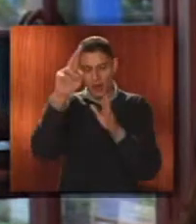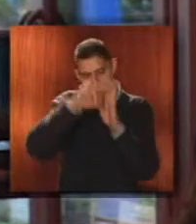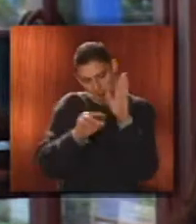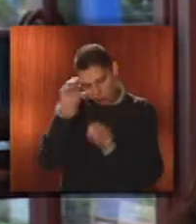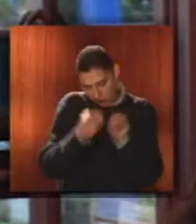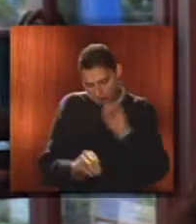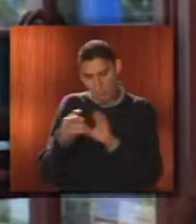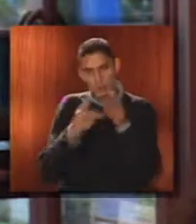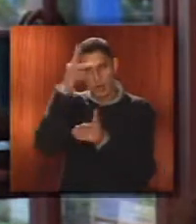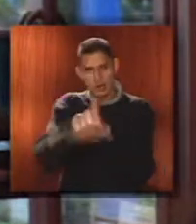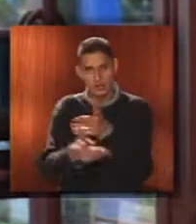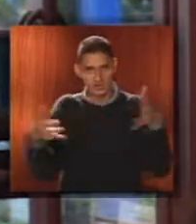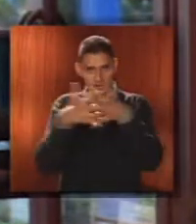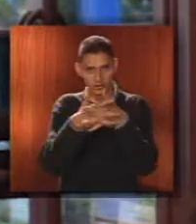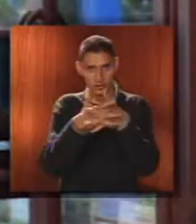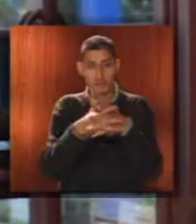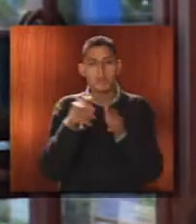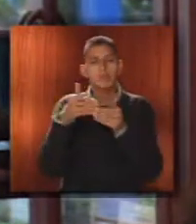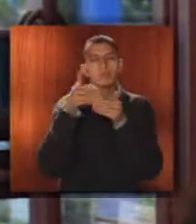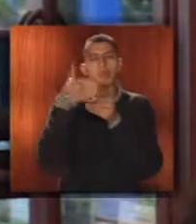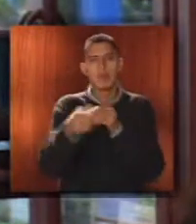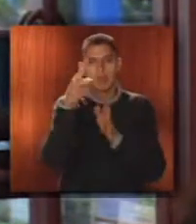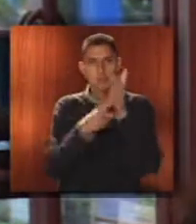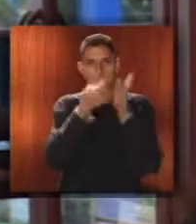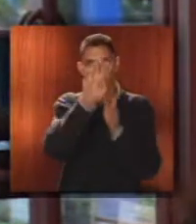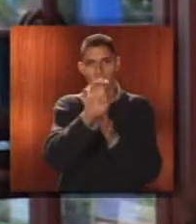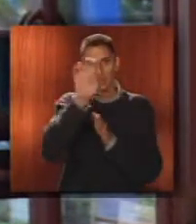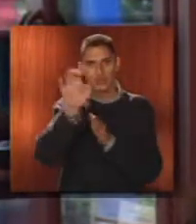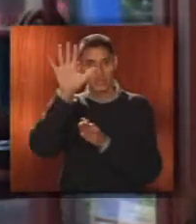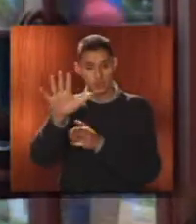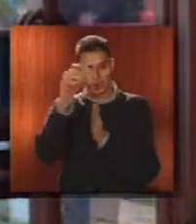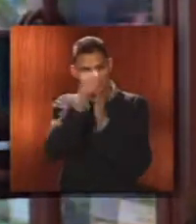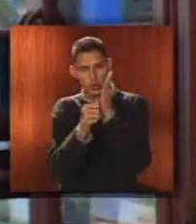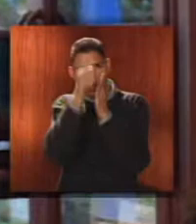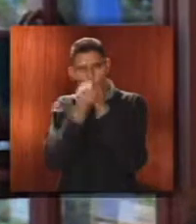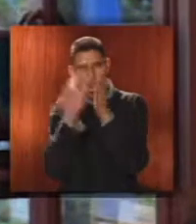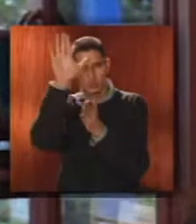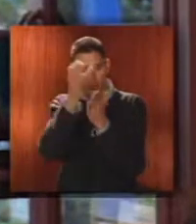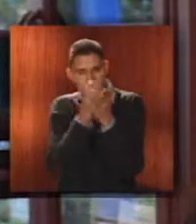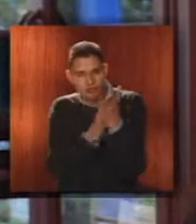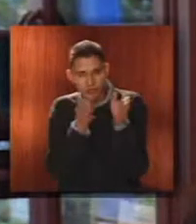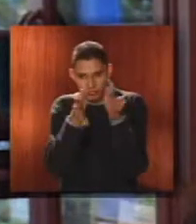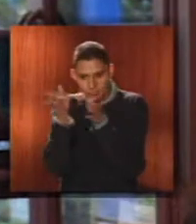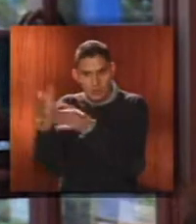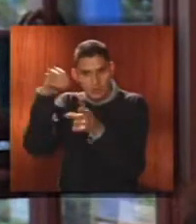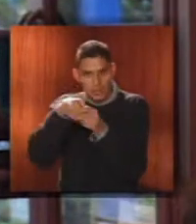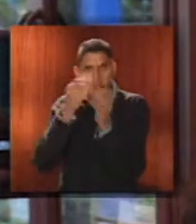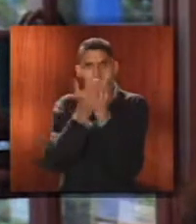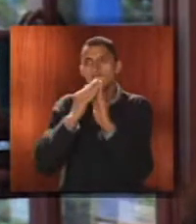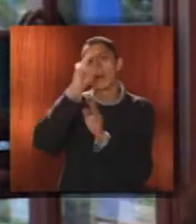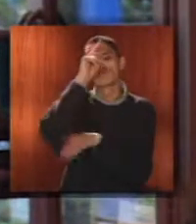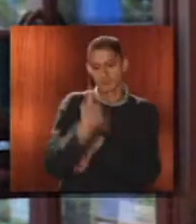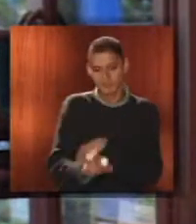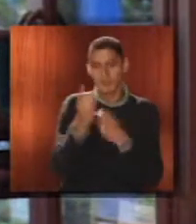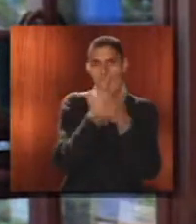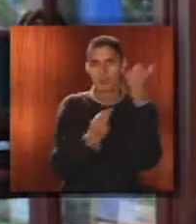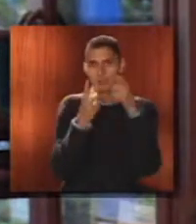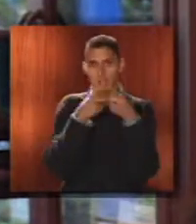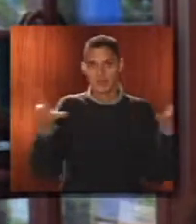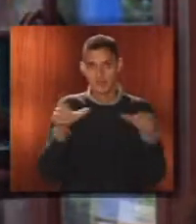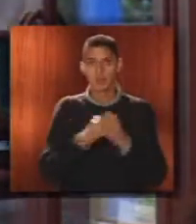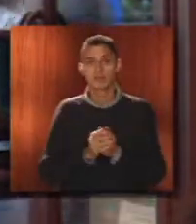reglamentan los proyectos de integración y hacia el año 95 los alineamientos curriculares van a recoger toda la propuesta de bilingüismo.